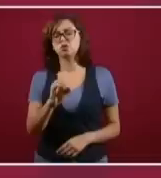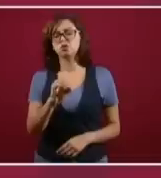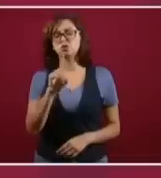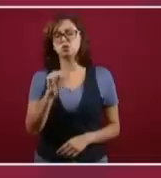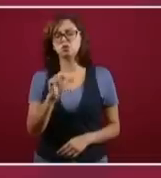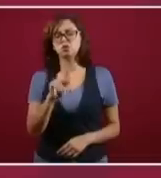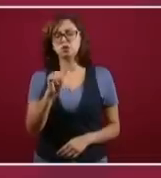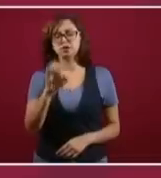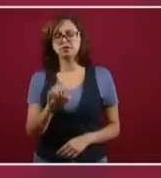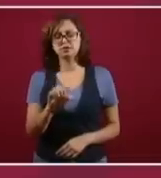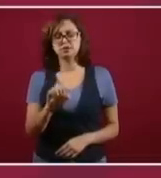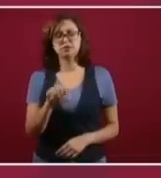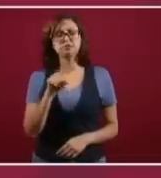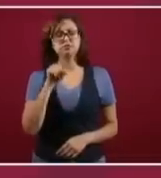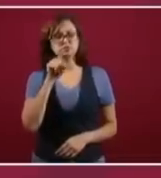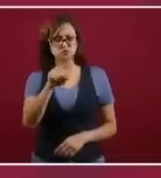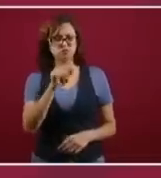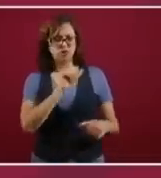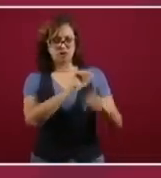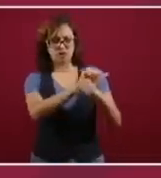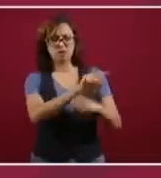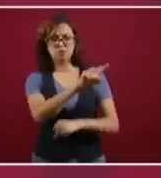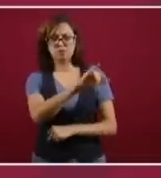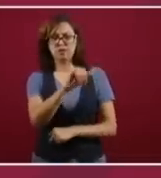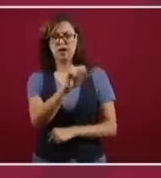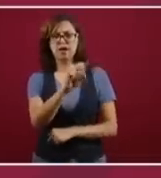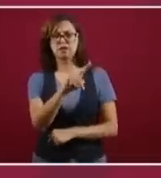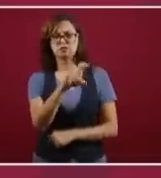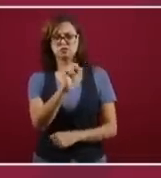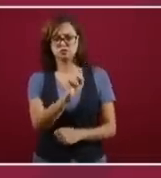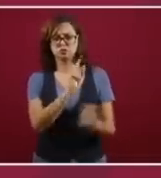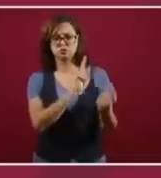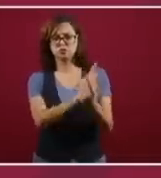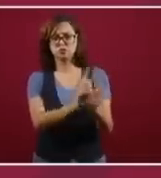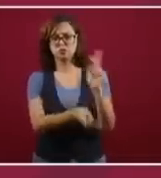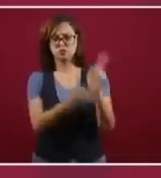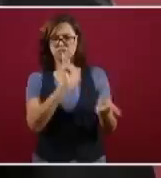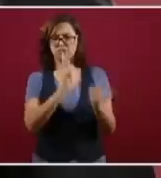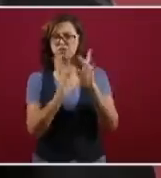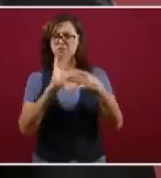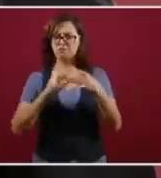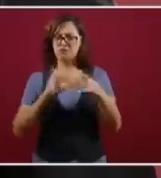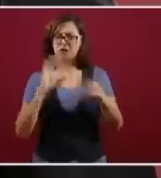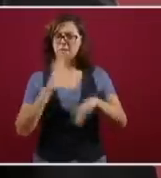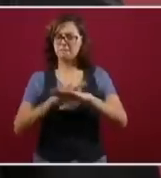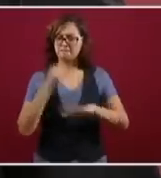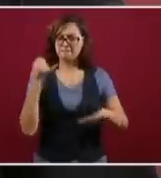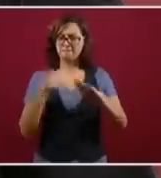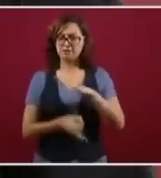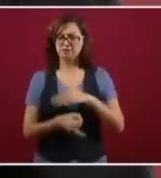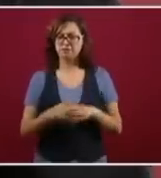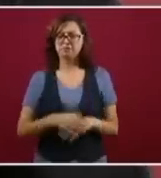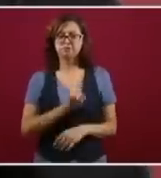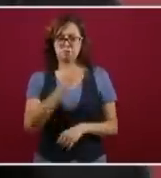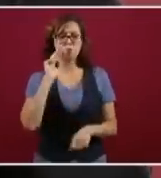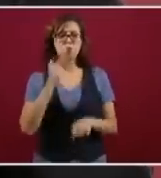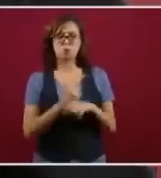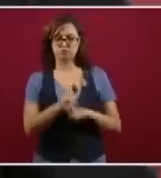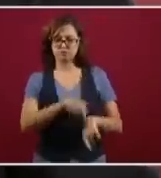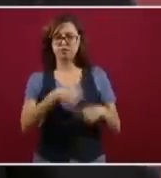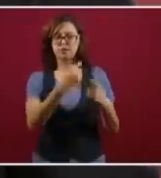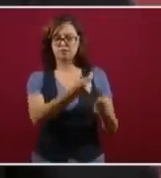recoge tu planteamiento y él explica qué se está haciendo, porque a él le